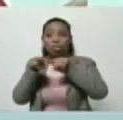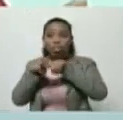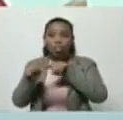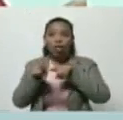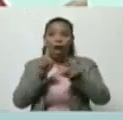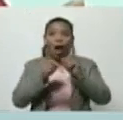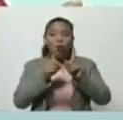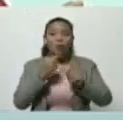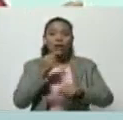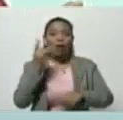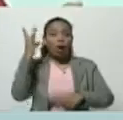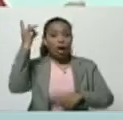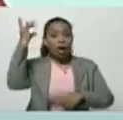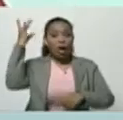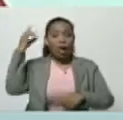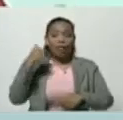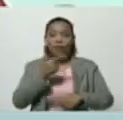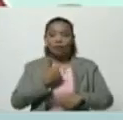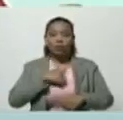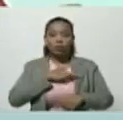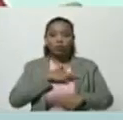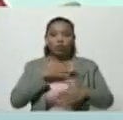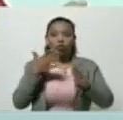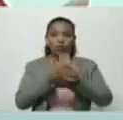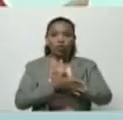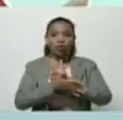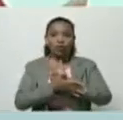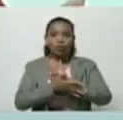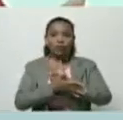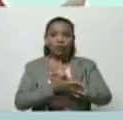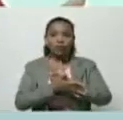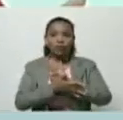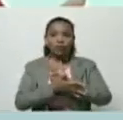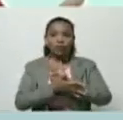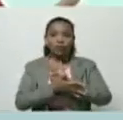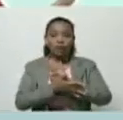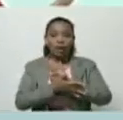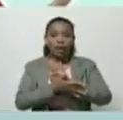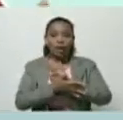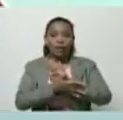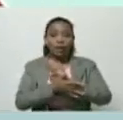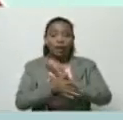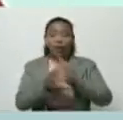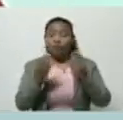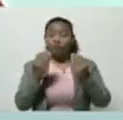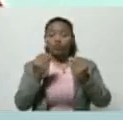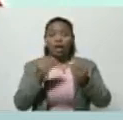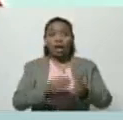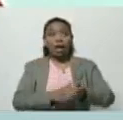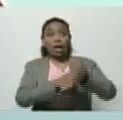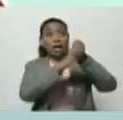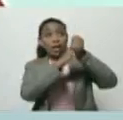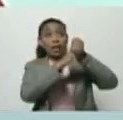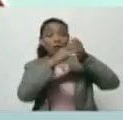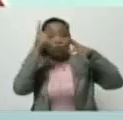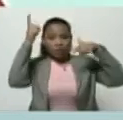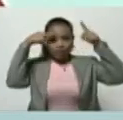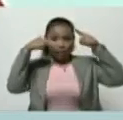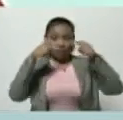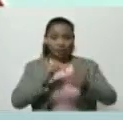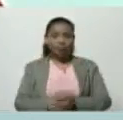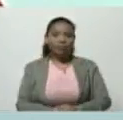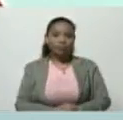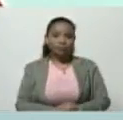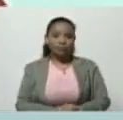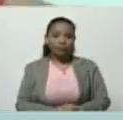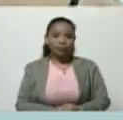Algunos llegaron a hablar, lo decíamos nosotros, como del hiperliderazgo del comandante Chávez,